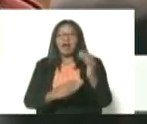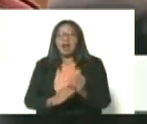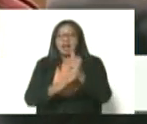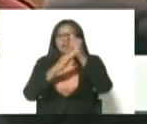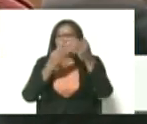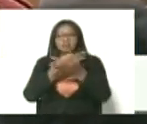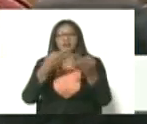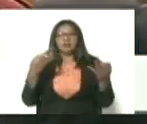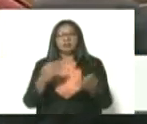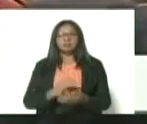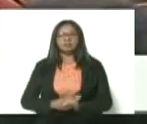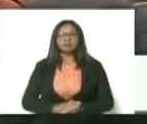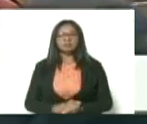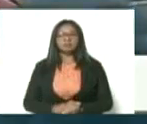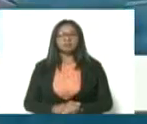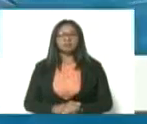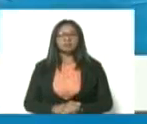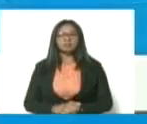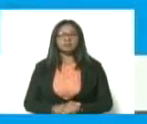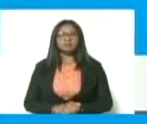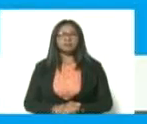allá.